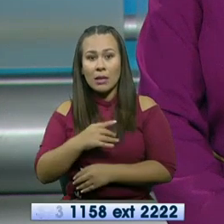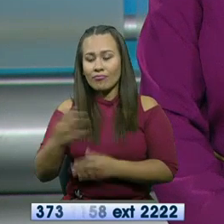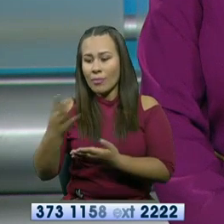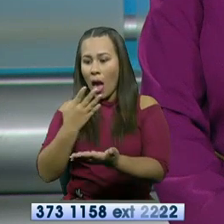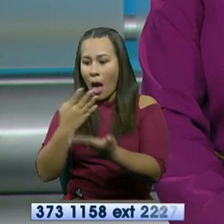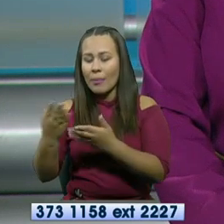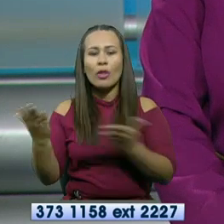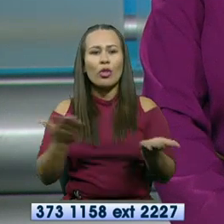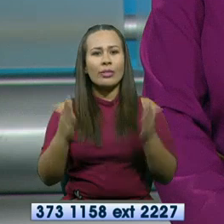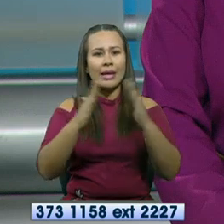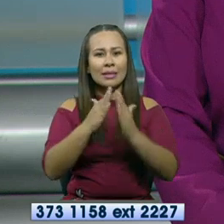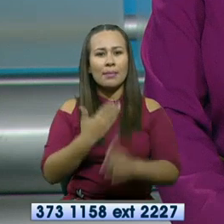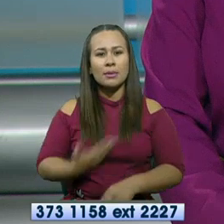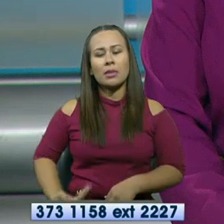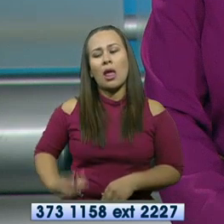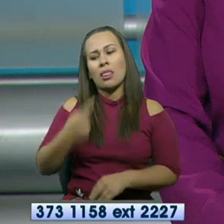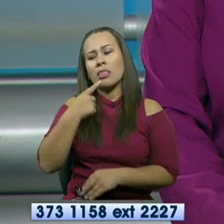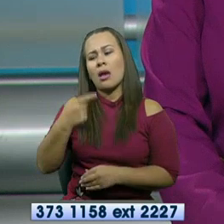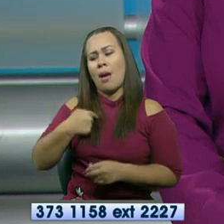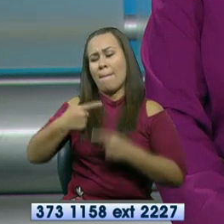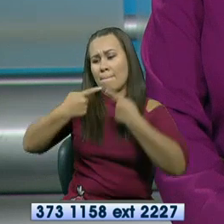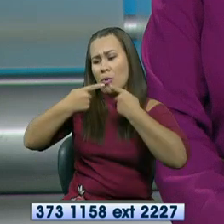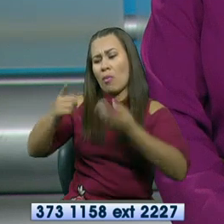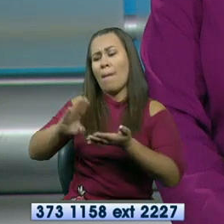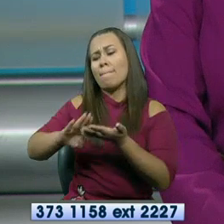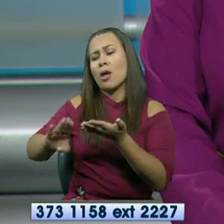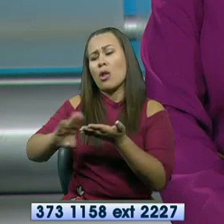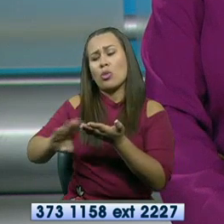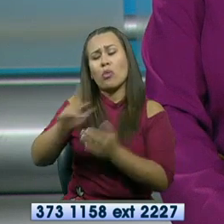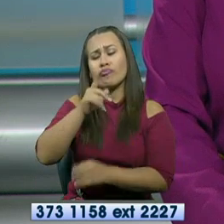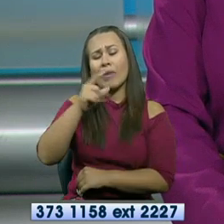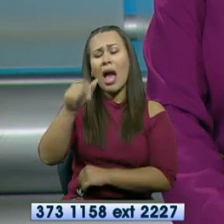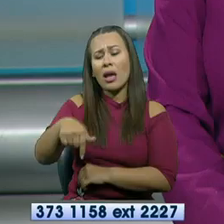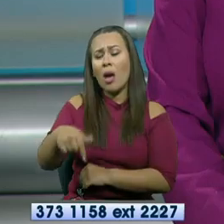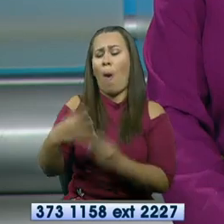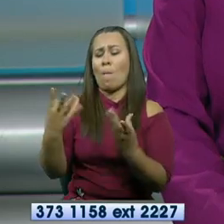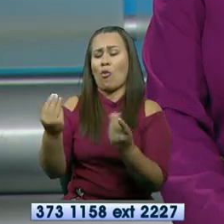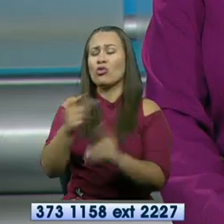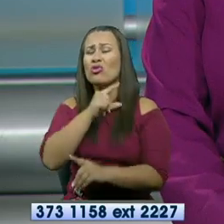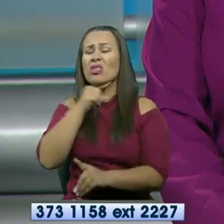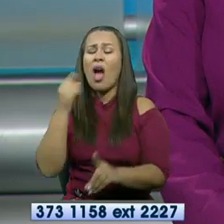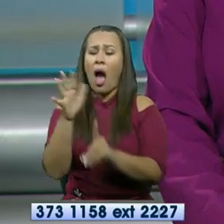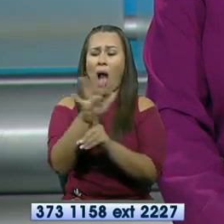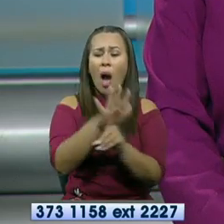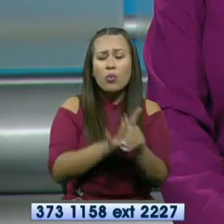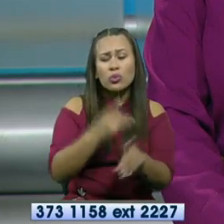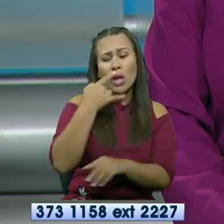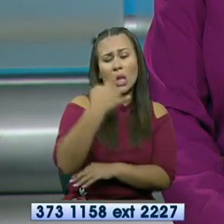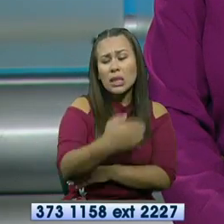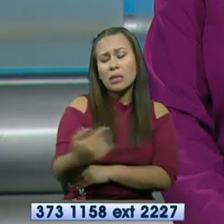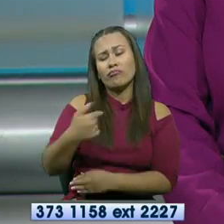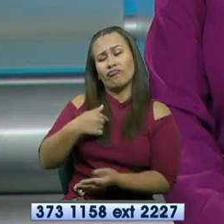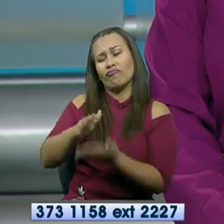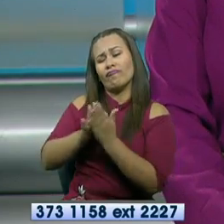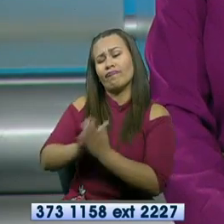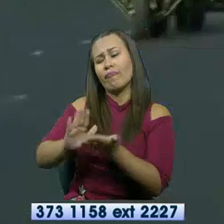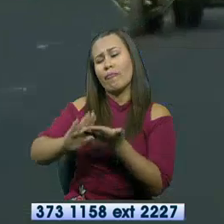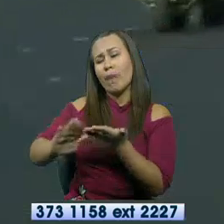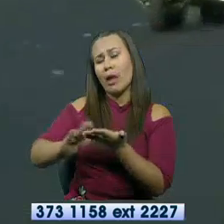el sumo pontífice pidió perdón por los abusos a menores por parte de sacerdotes de la iglesia.